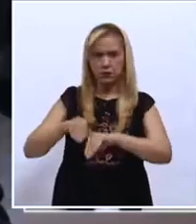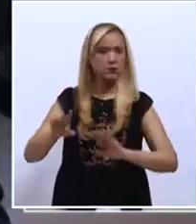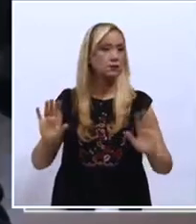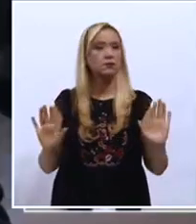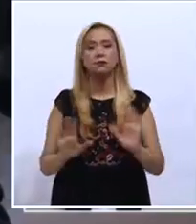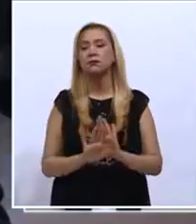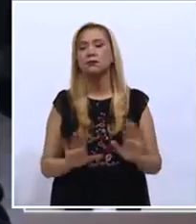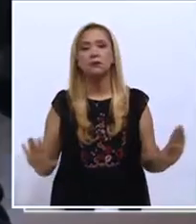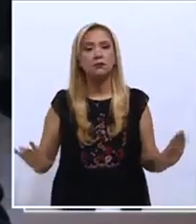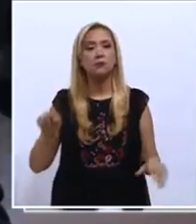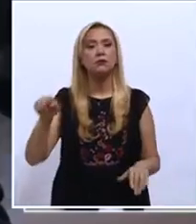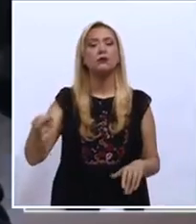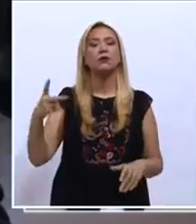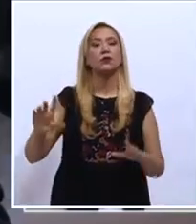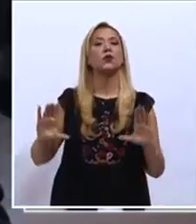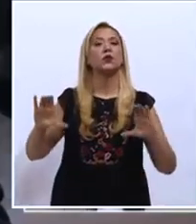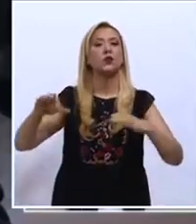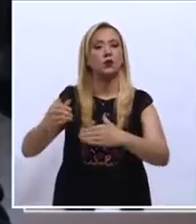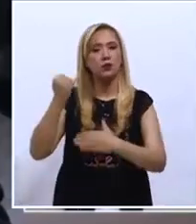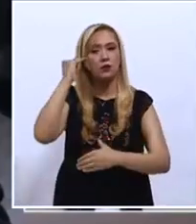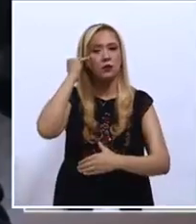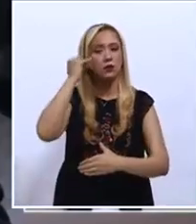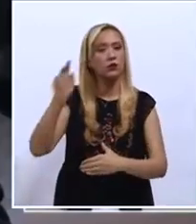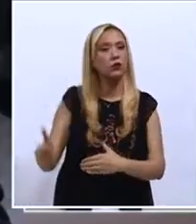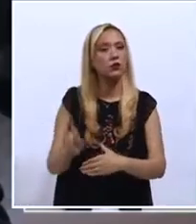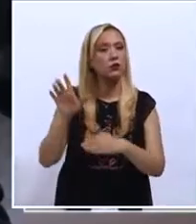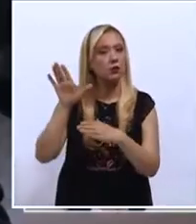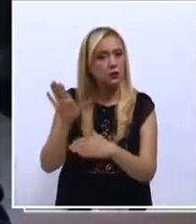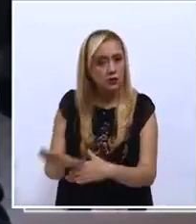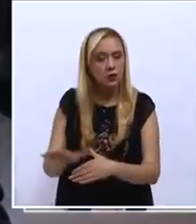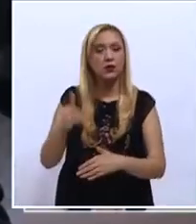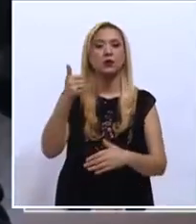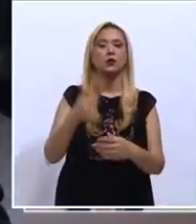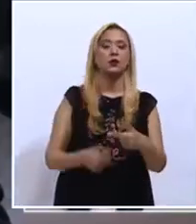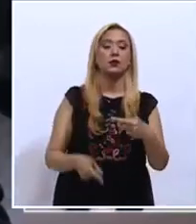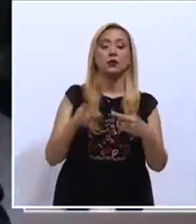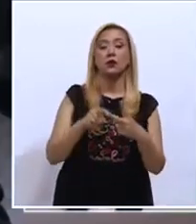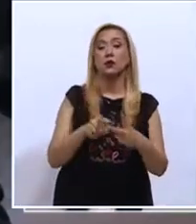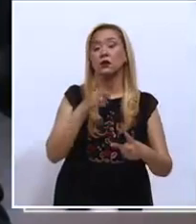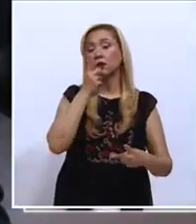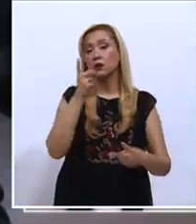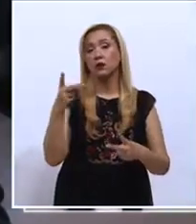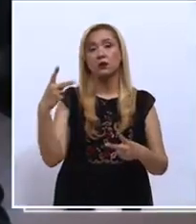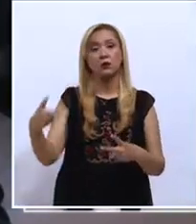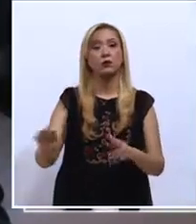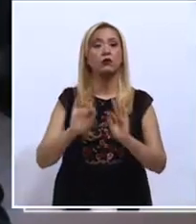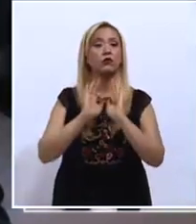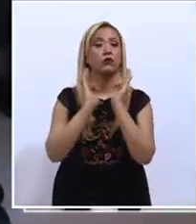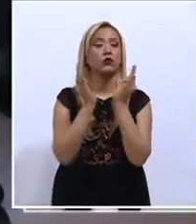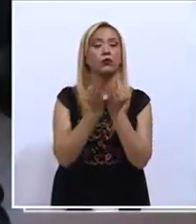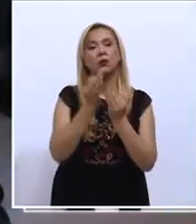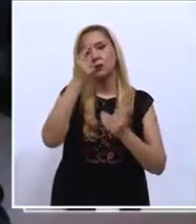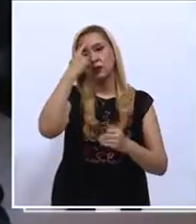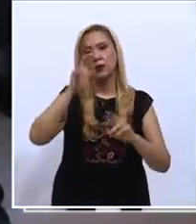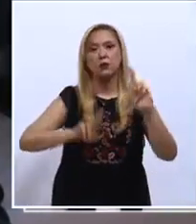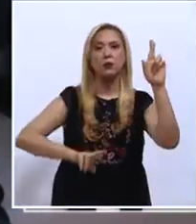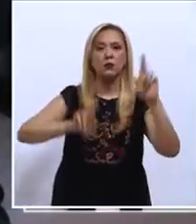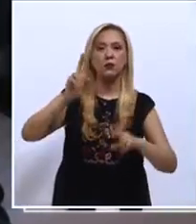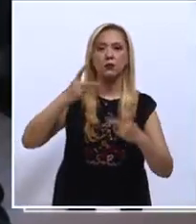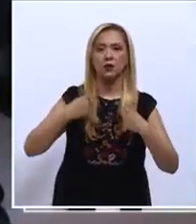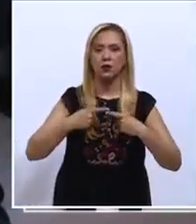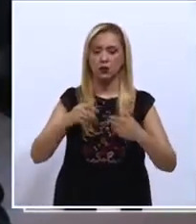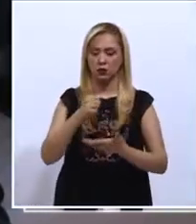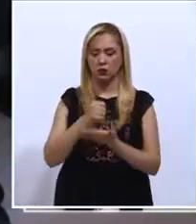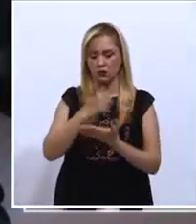primera representa a la población que se autoadscribe como originaria y la segunda tiene establecidas sus funciones en la Ley de Participación Ciudadana de la Ciudad de